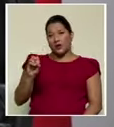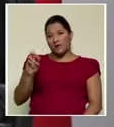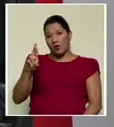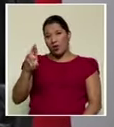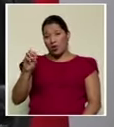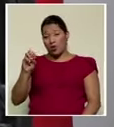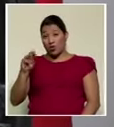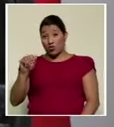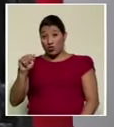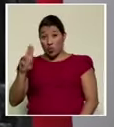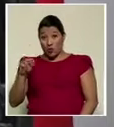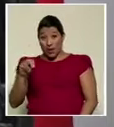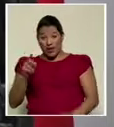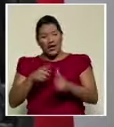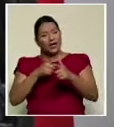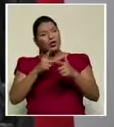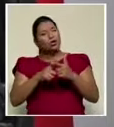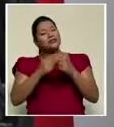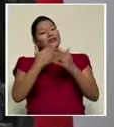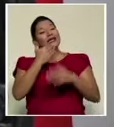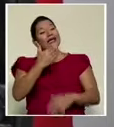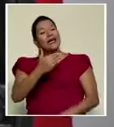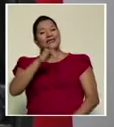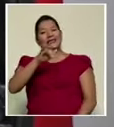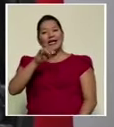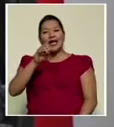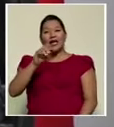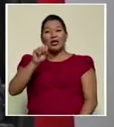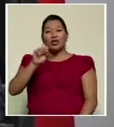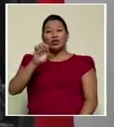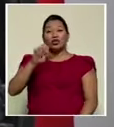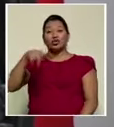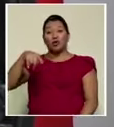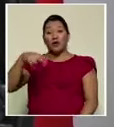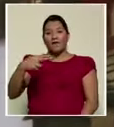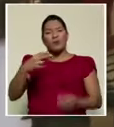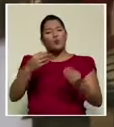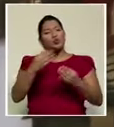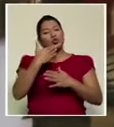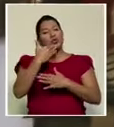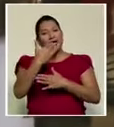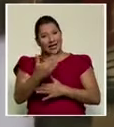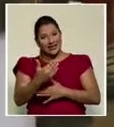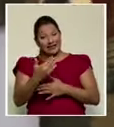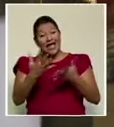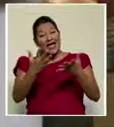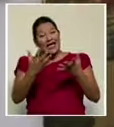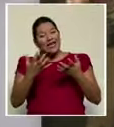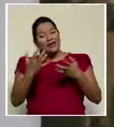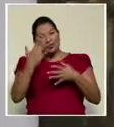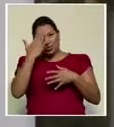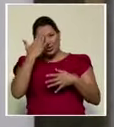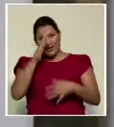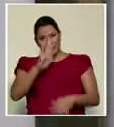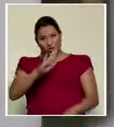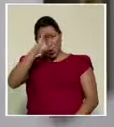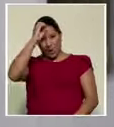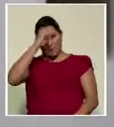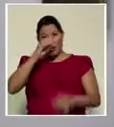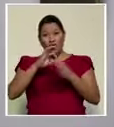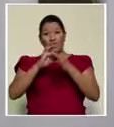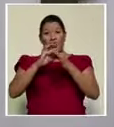Thompson para pedirle, Joseph, muchas gracias, buenas noches. Quisiera que nos hicieras tu primera aproximación al tema,